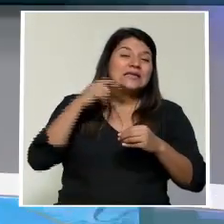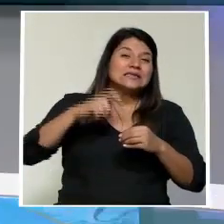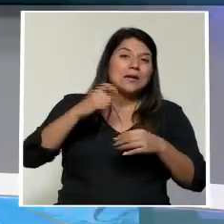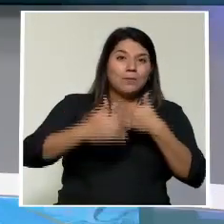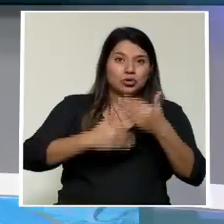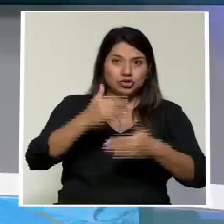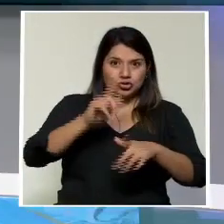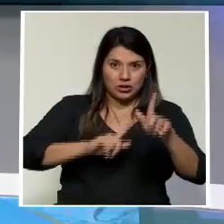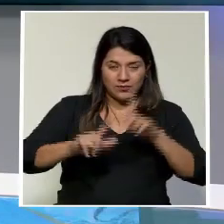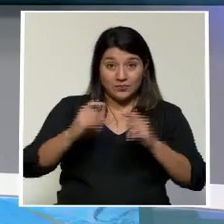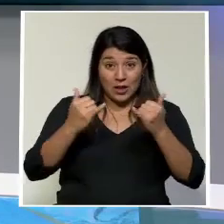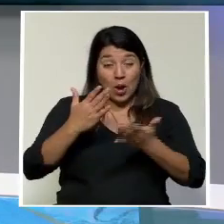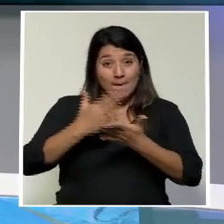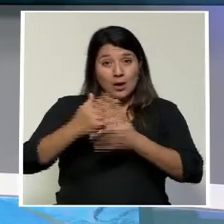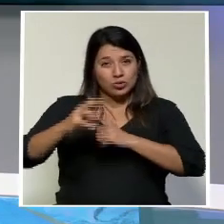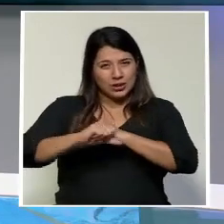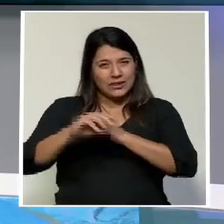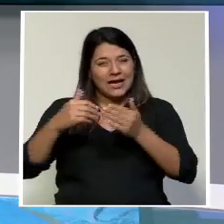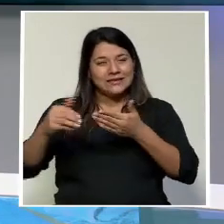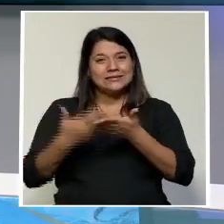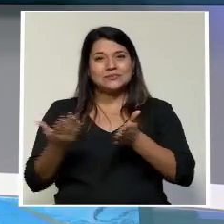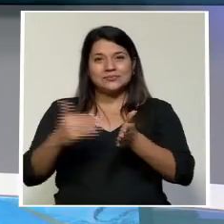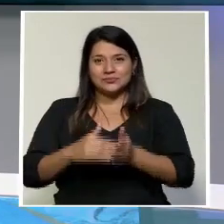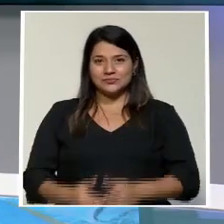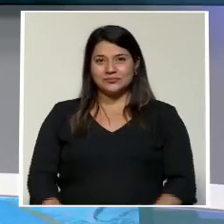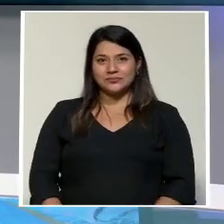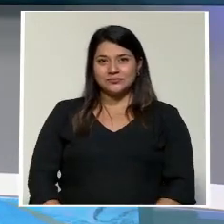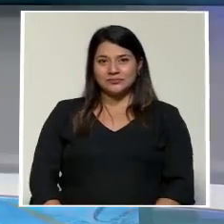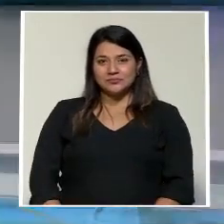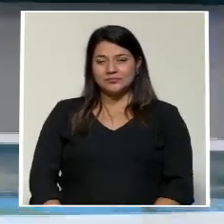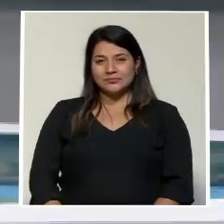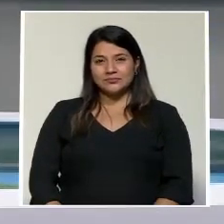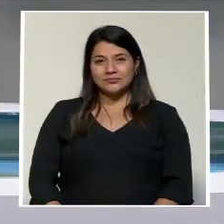vamos a una pausa comercial ya casi volvemos ya